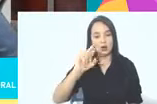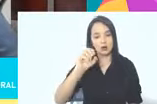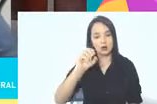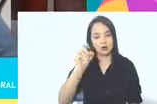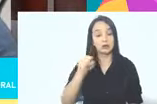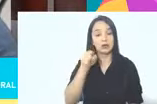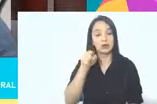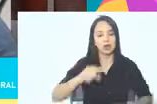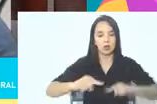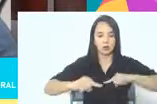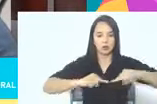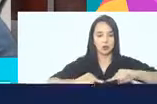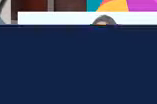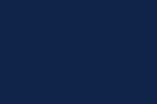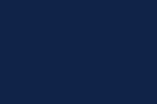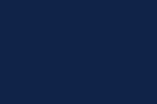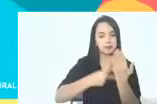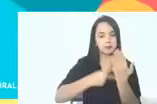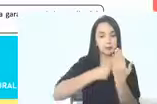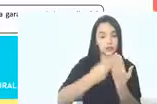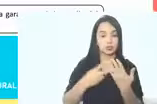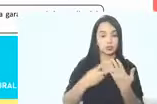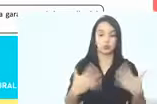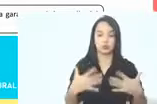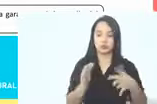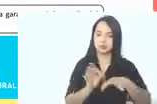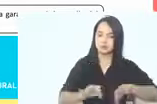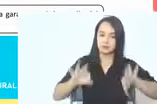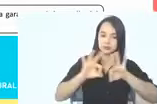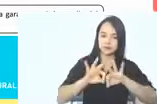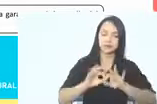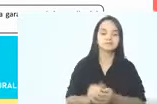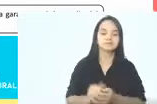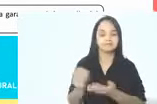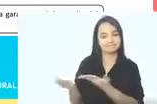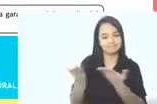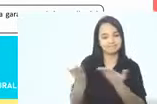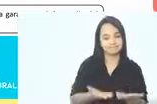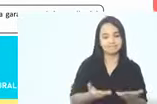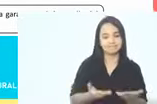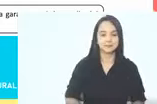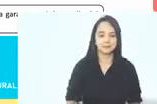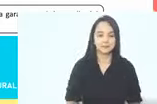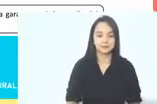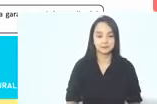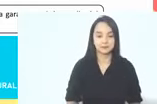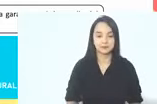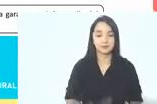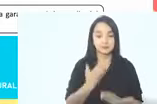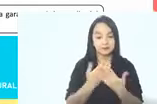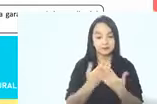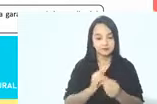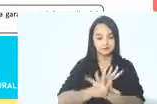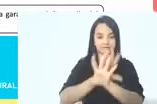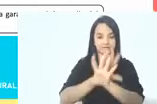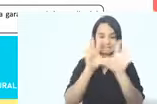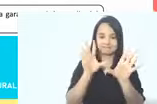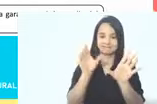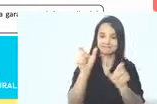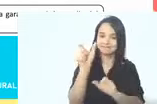de emprendimiento y marketing para la economía naranja. En la meta 4, ya desarrollo de productos y espacios de encuentro para